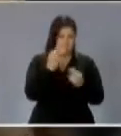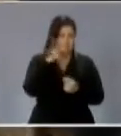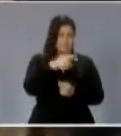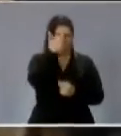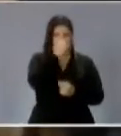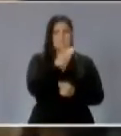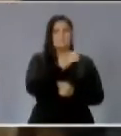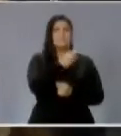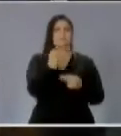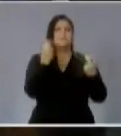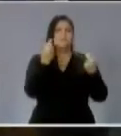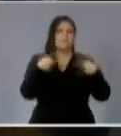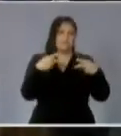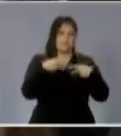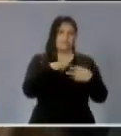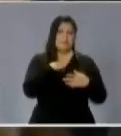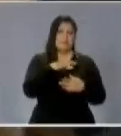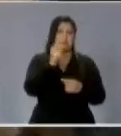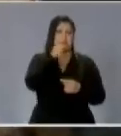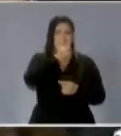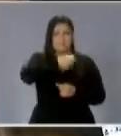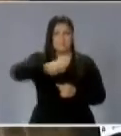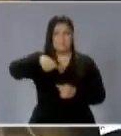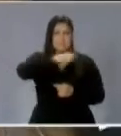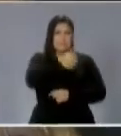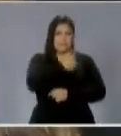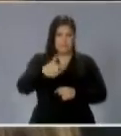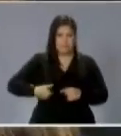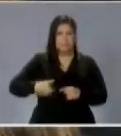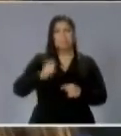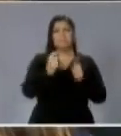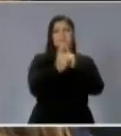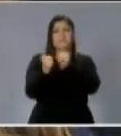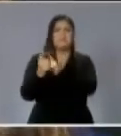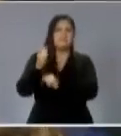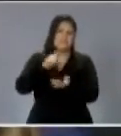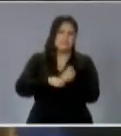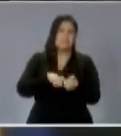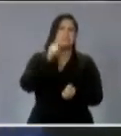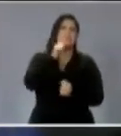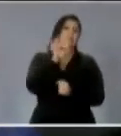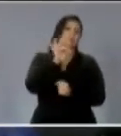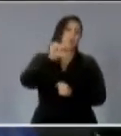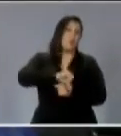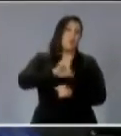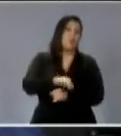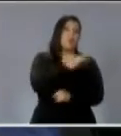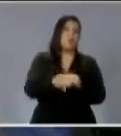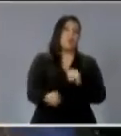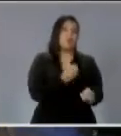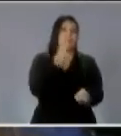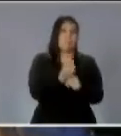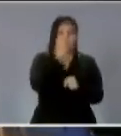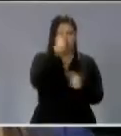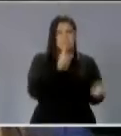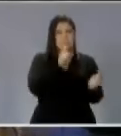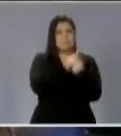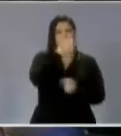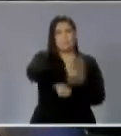de formas y para las formas. Y que la realidad se las arregle como pueda. Lo central son las cifras creíbles que cada